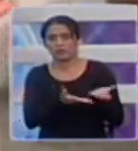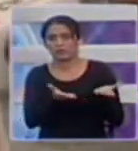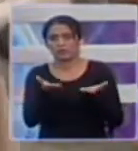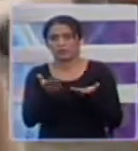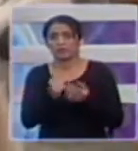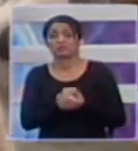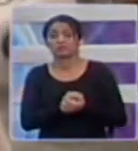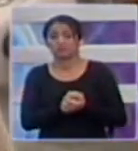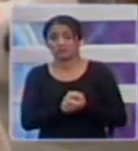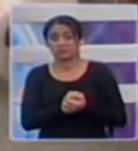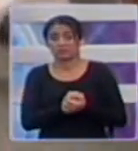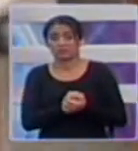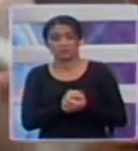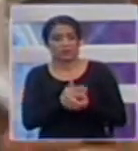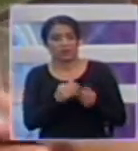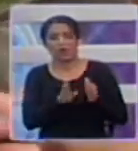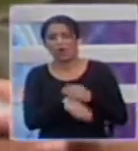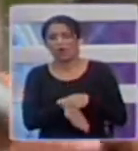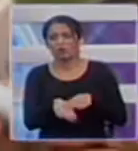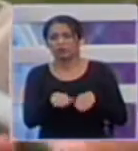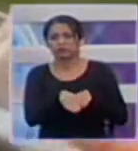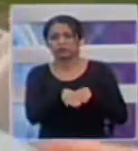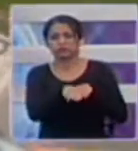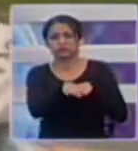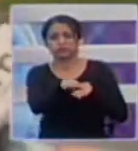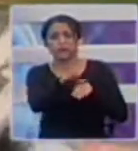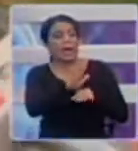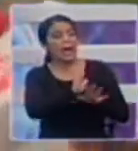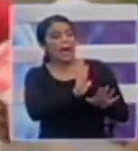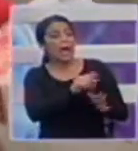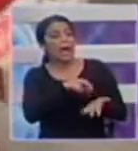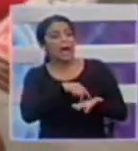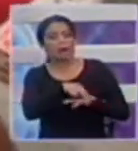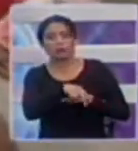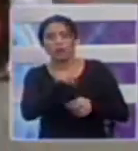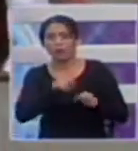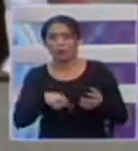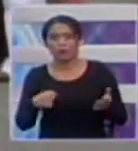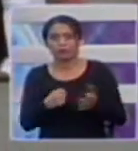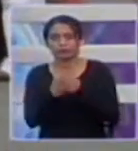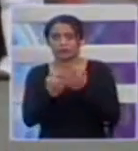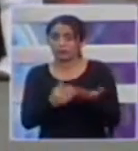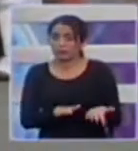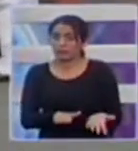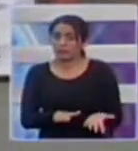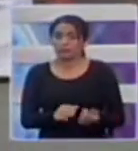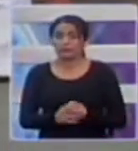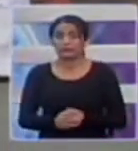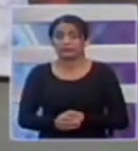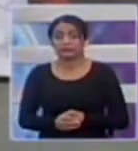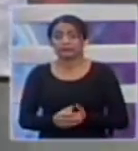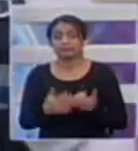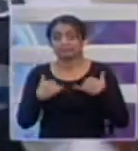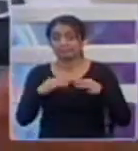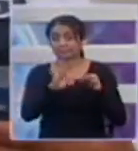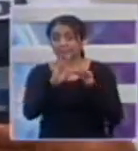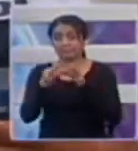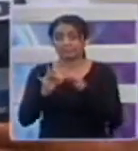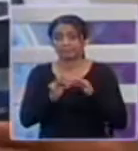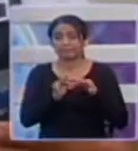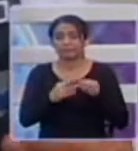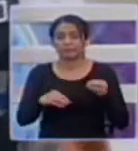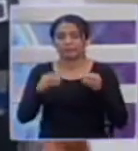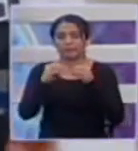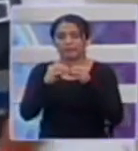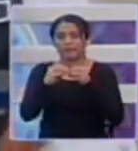también, porque la metrovía nunca le va a frenar aquí si usted quiere cruzar, pues lo mata. Los trabajos en este sitio aún no terminan. También se está haciendo